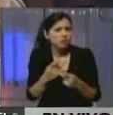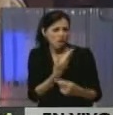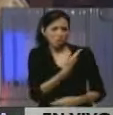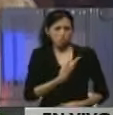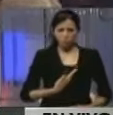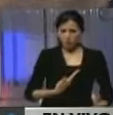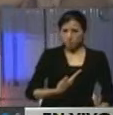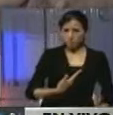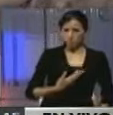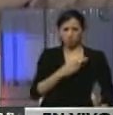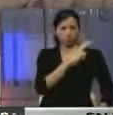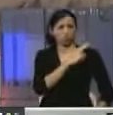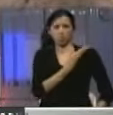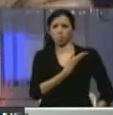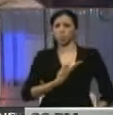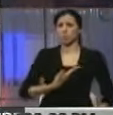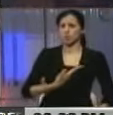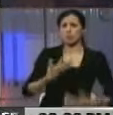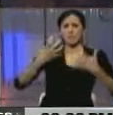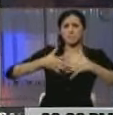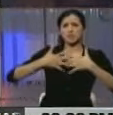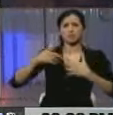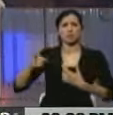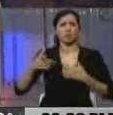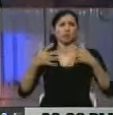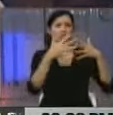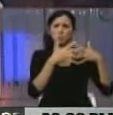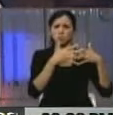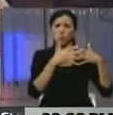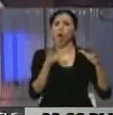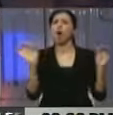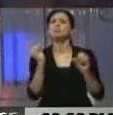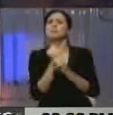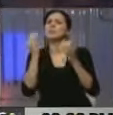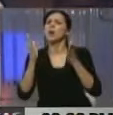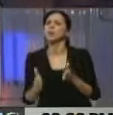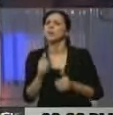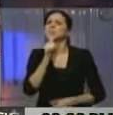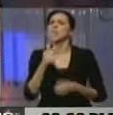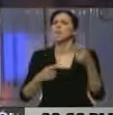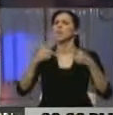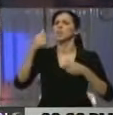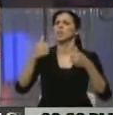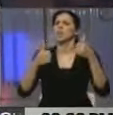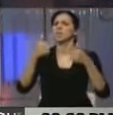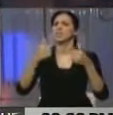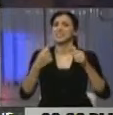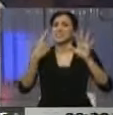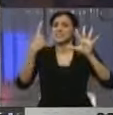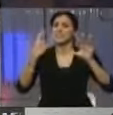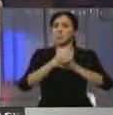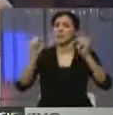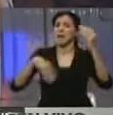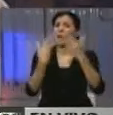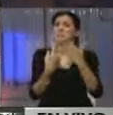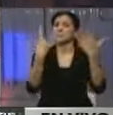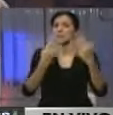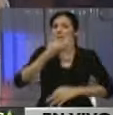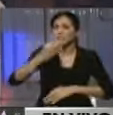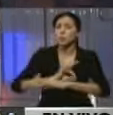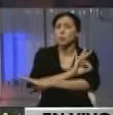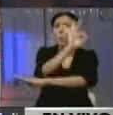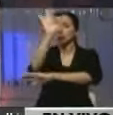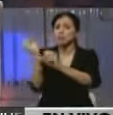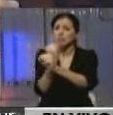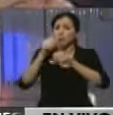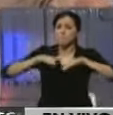dueño gringolandio de Kimberly o los trabajadores que todos los días van de 6 a 6 a producir, a trabajar en la